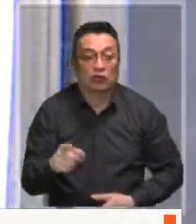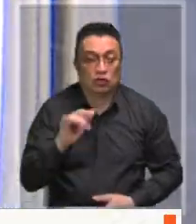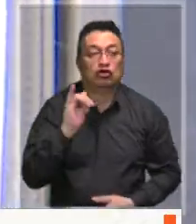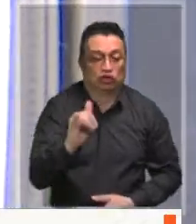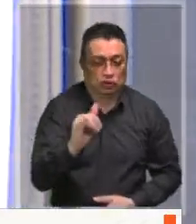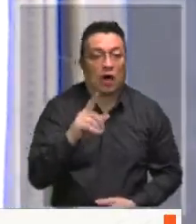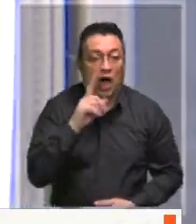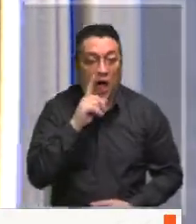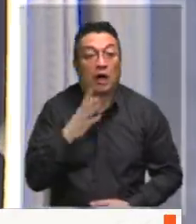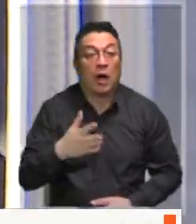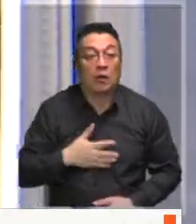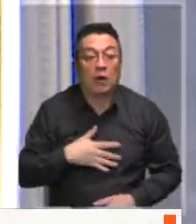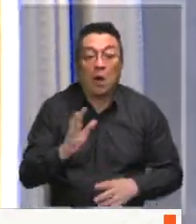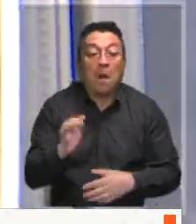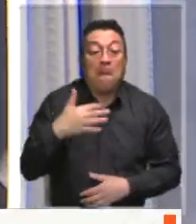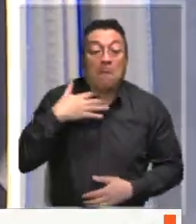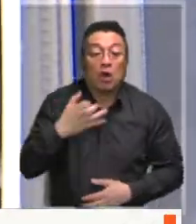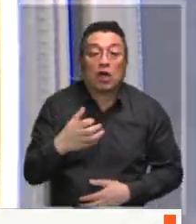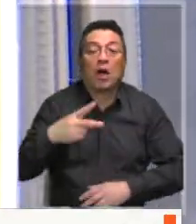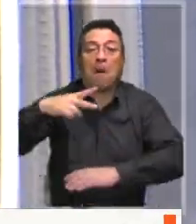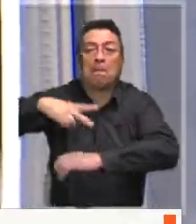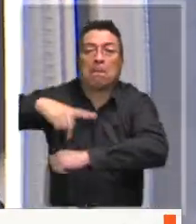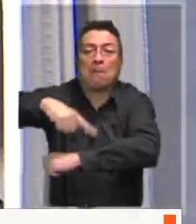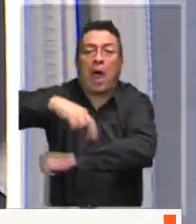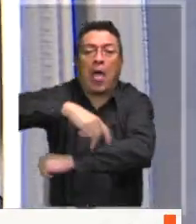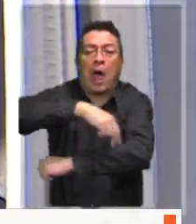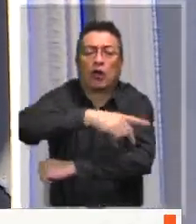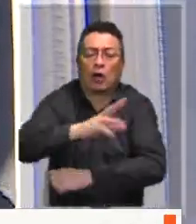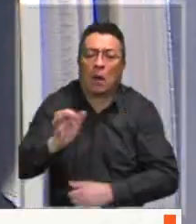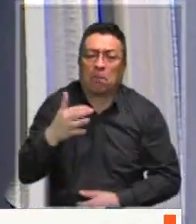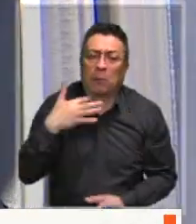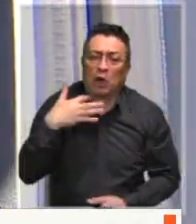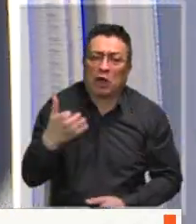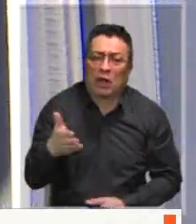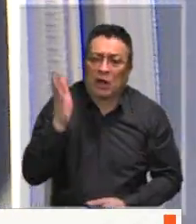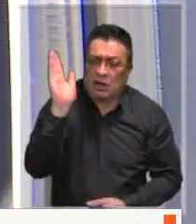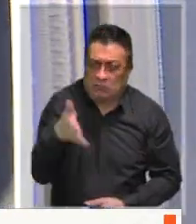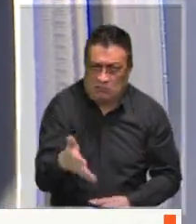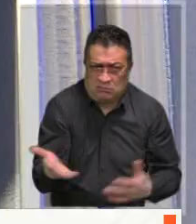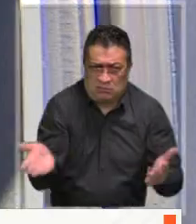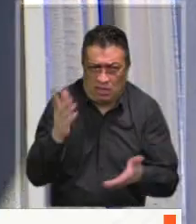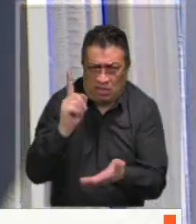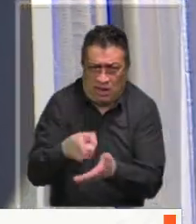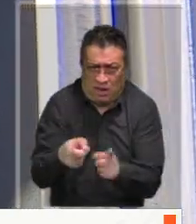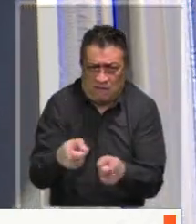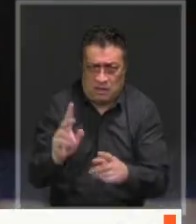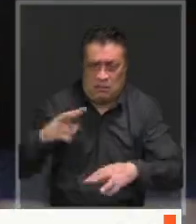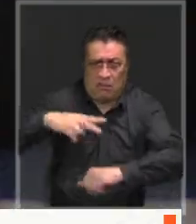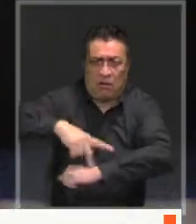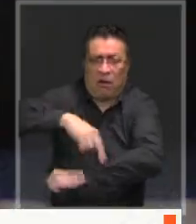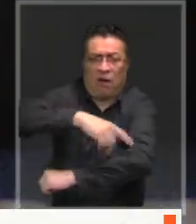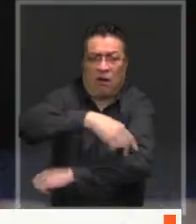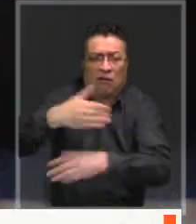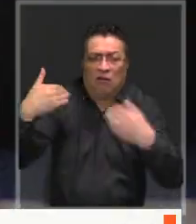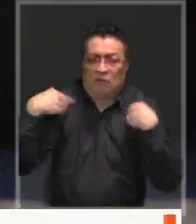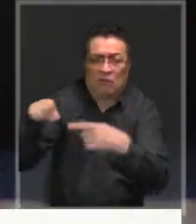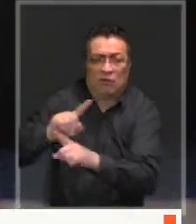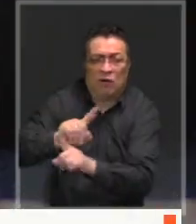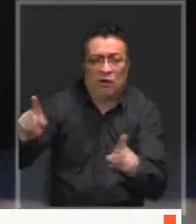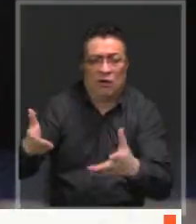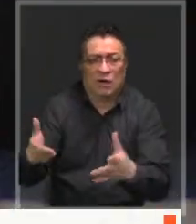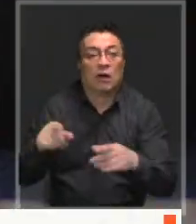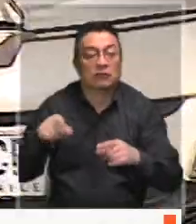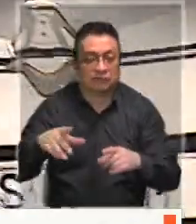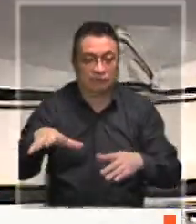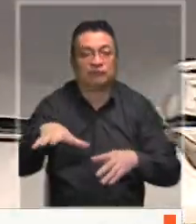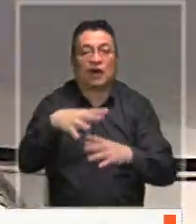preemergencia. Lo que no me explicaba es por qué hay una maratón. Pues. O sea, si hay preemergencia no entiendo por qué había maratón. Por las escasas condiciones